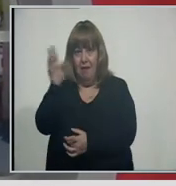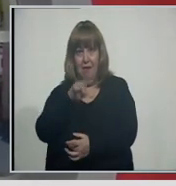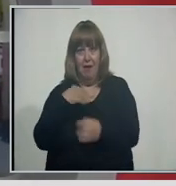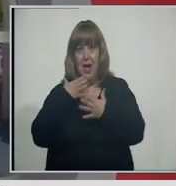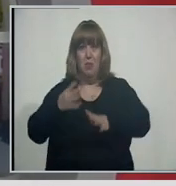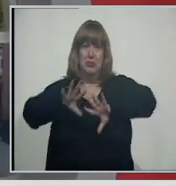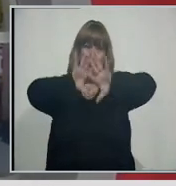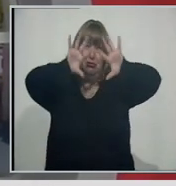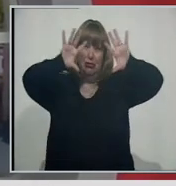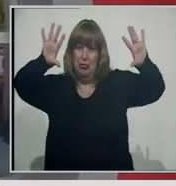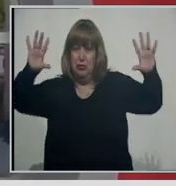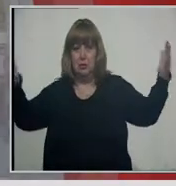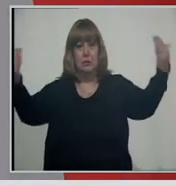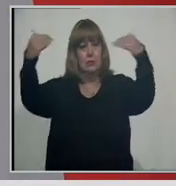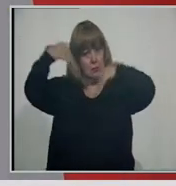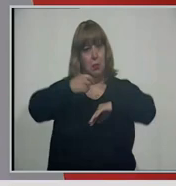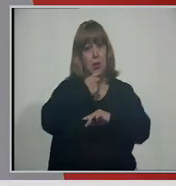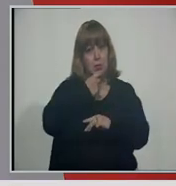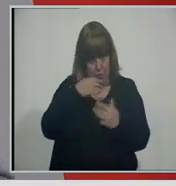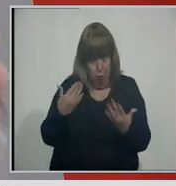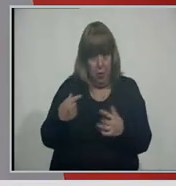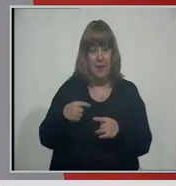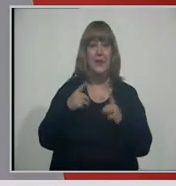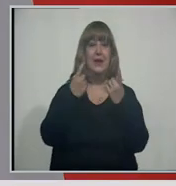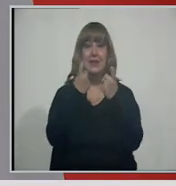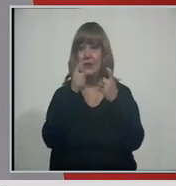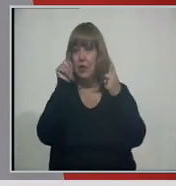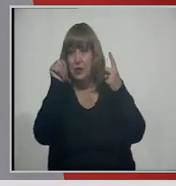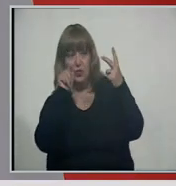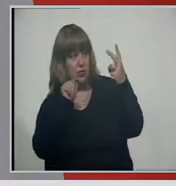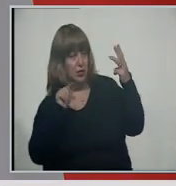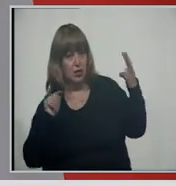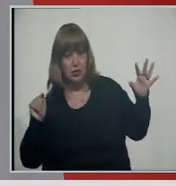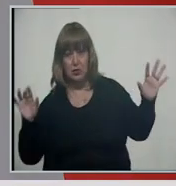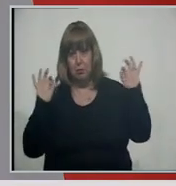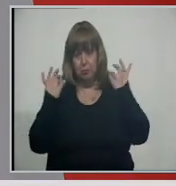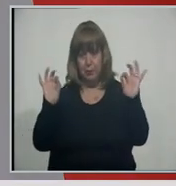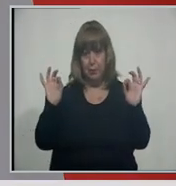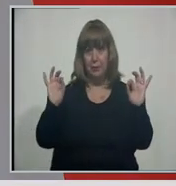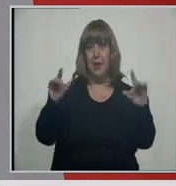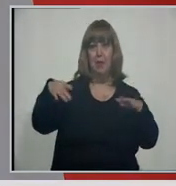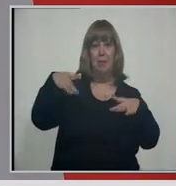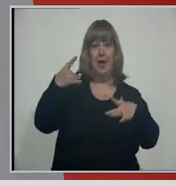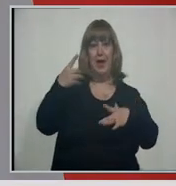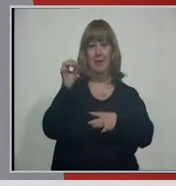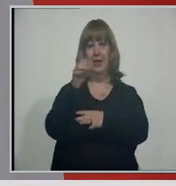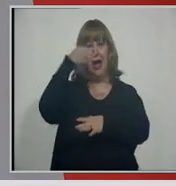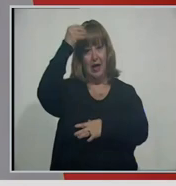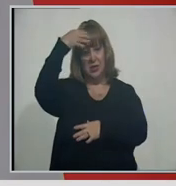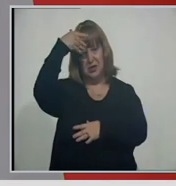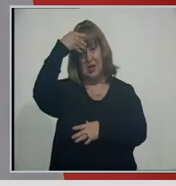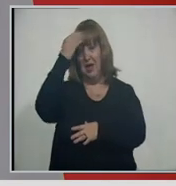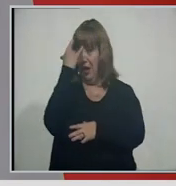obviamente no se puede llevar el mismo calado pero se lleva lo necesario para hacer que el at el bizcochuelo de la torta que lo que importa sea